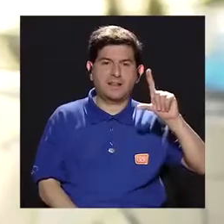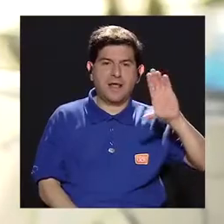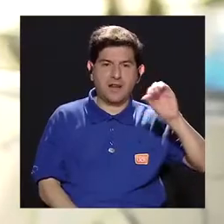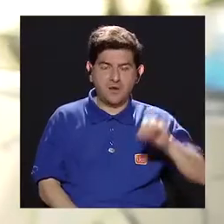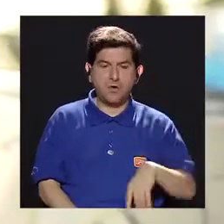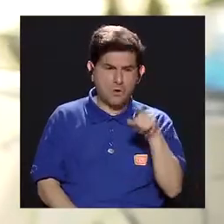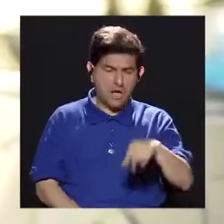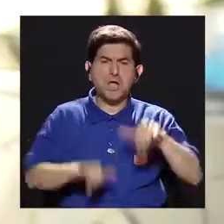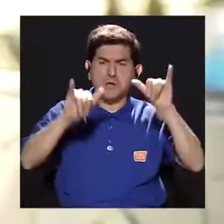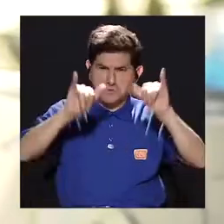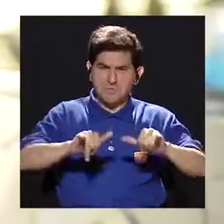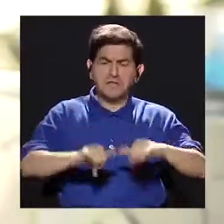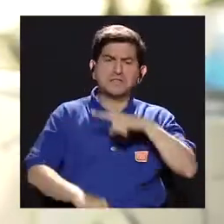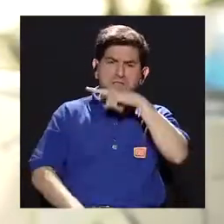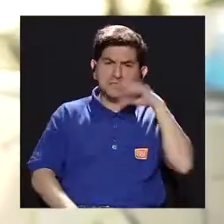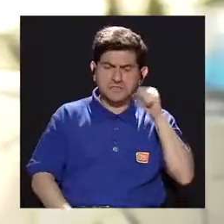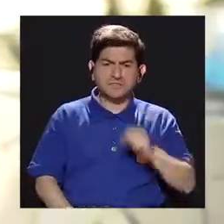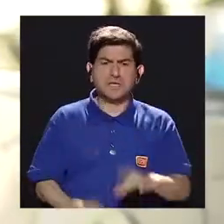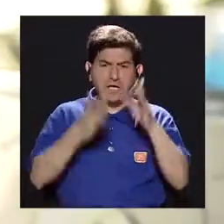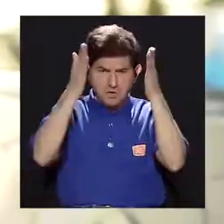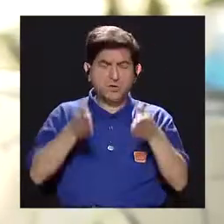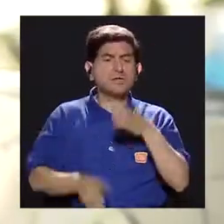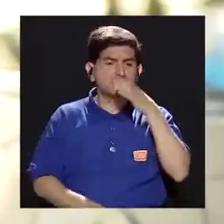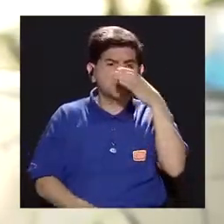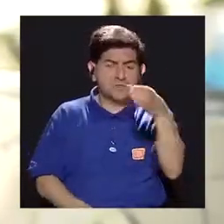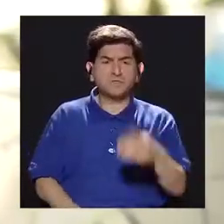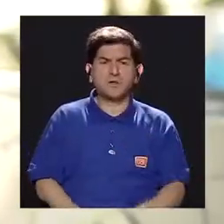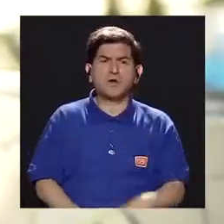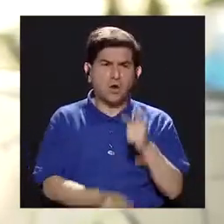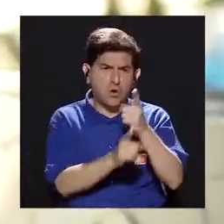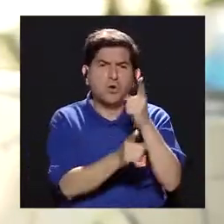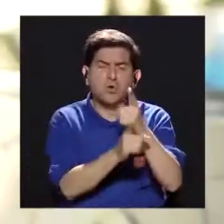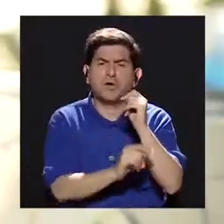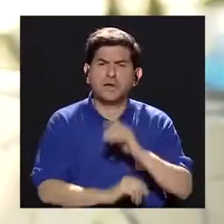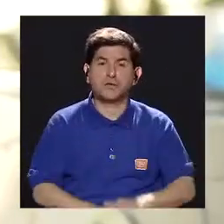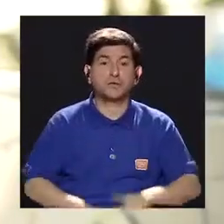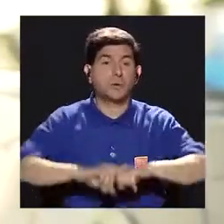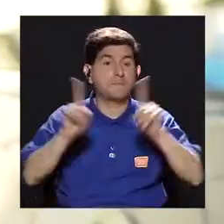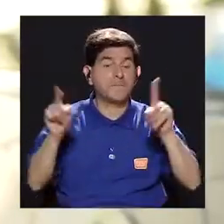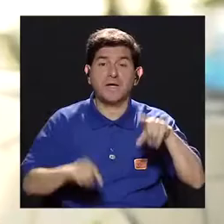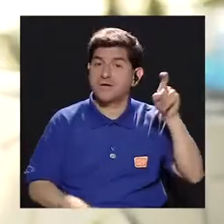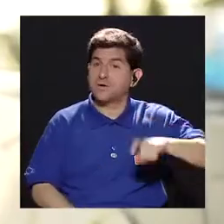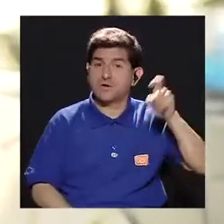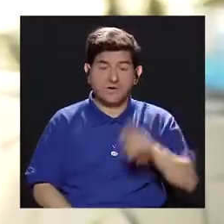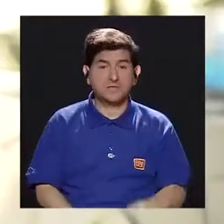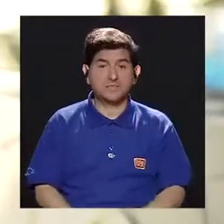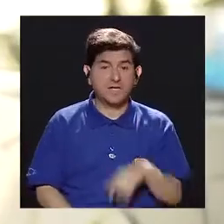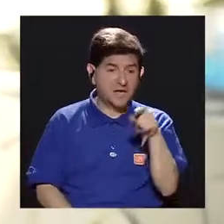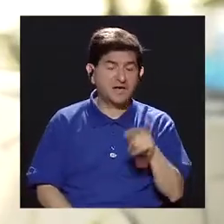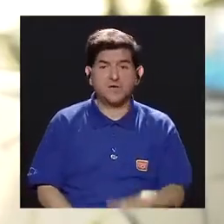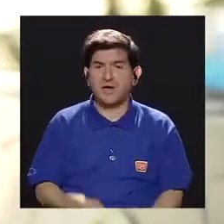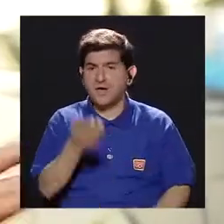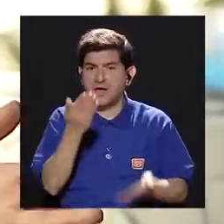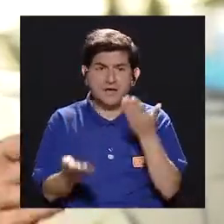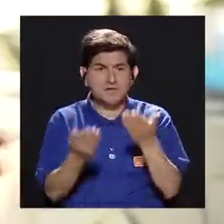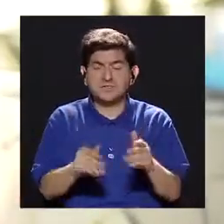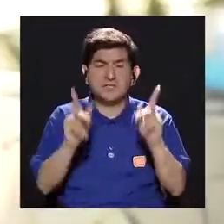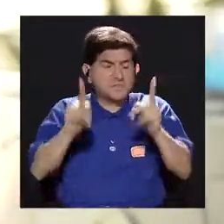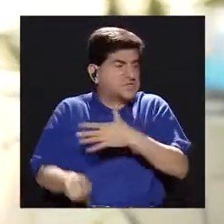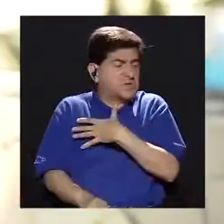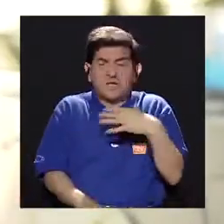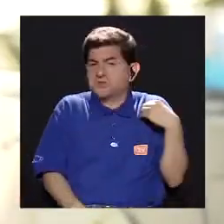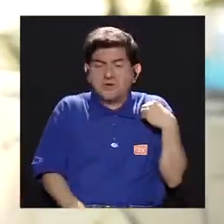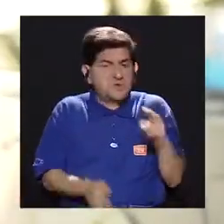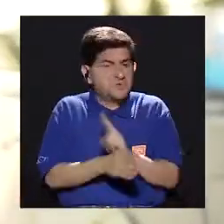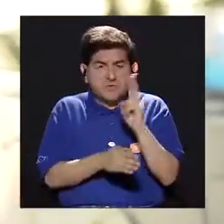dejan el pie muy seco y su podólogo le puede recomendar las que hay, lo que fuera. pero no necesitan por ahí ponerse talco al que no le